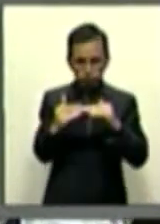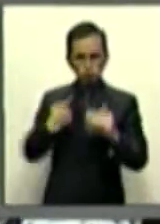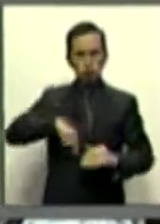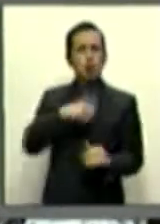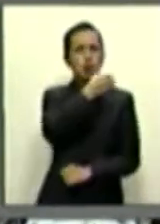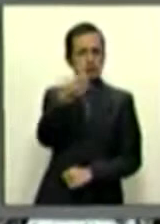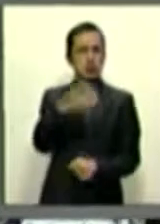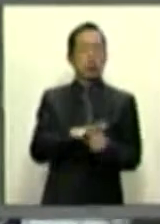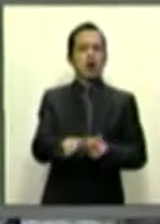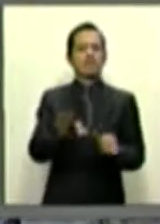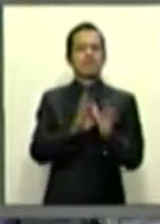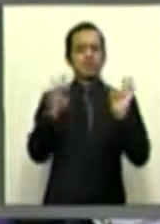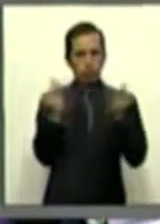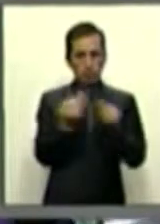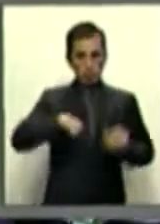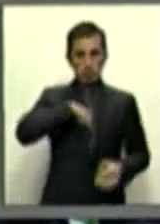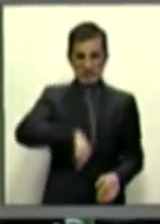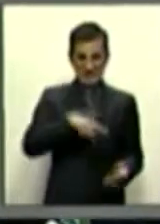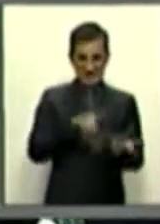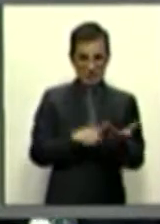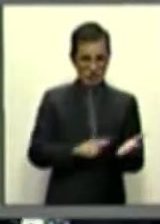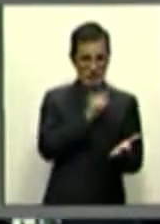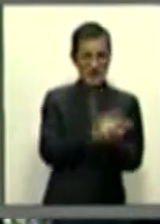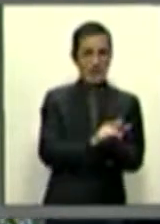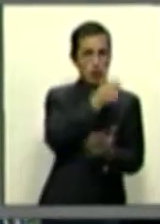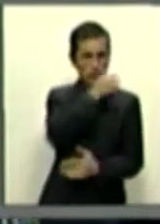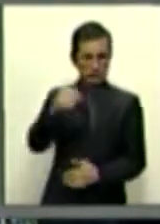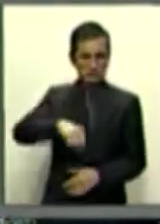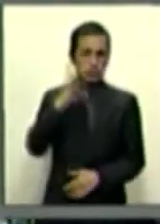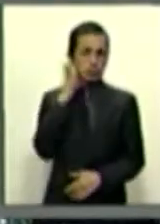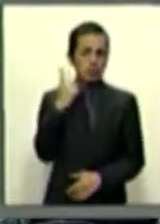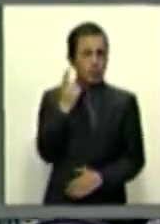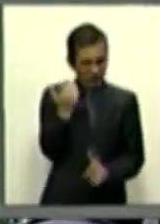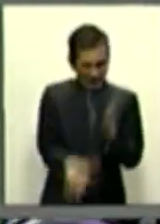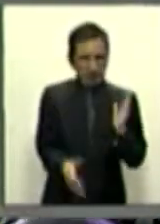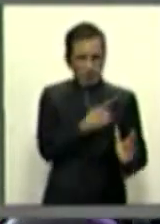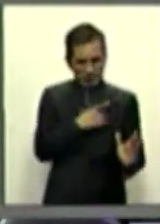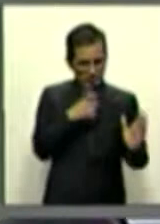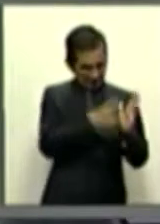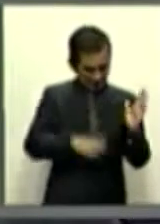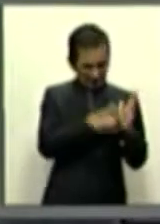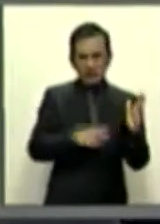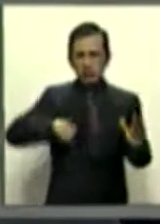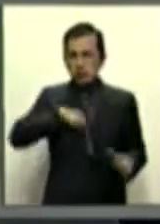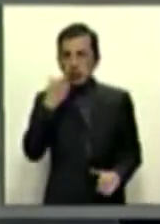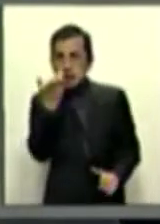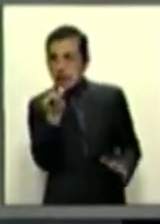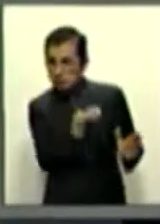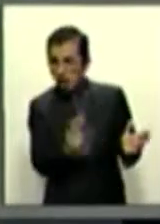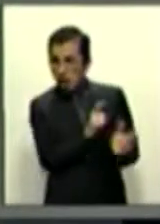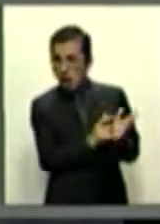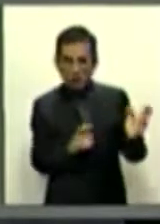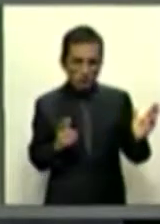nuestro instrumento? Nuestra ley orgánica. Y nuestra ley orgánica no queremos tocarla. Queremos